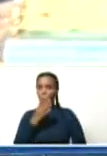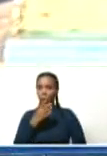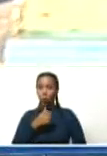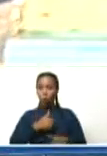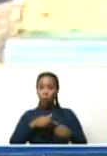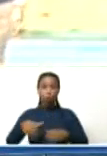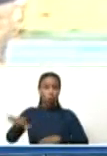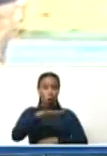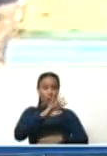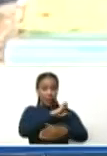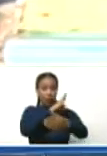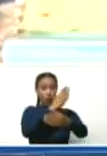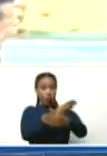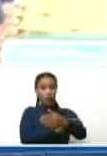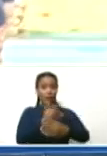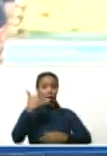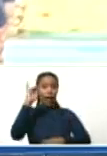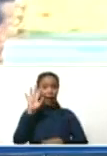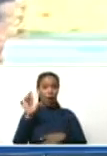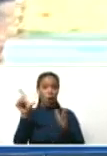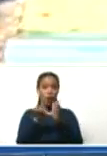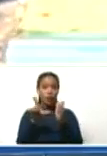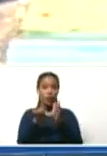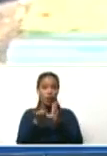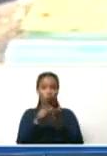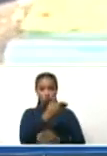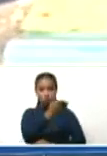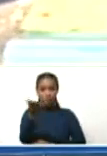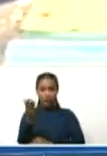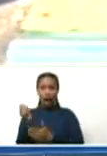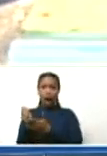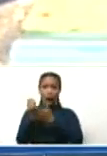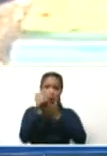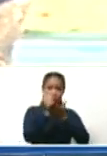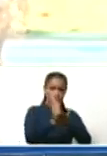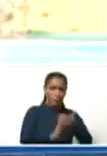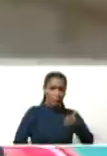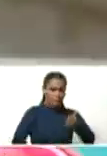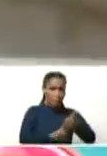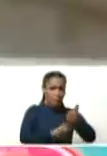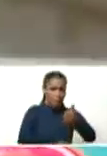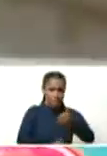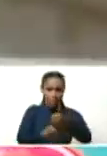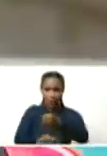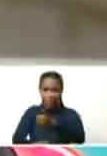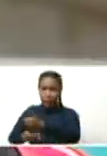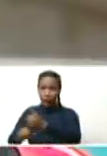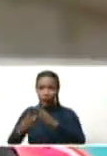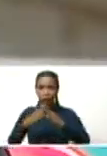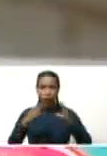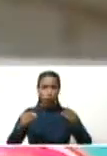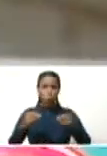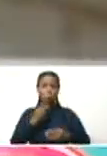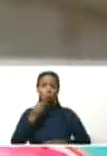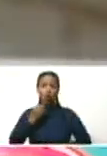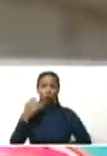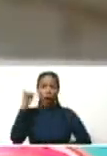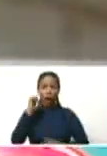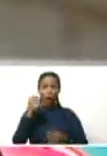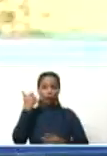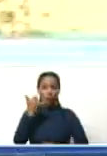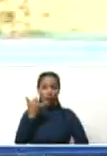fuerza que ustedes tienen en los liceístas, ustedes ayudaran a fortalecer y que todos los muchachos tengan en su teléfono y